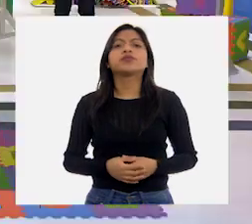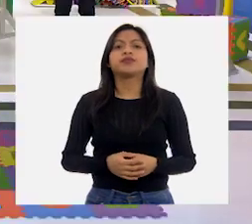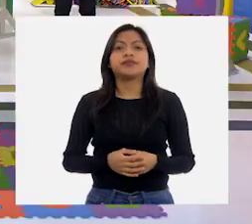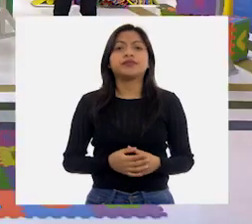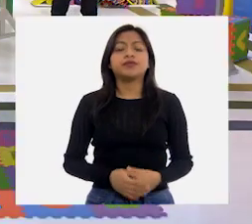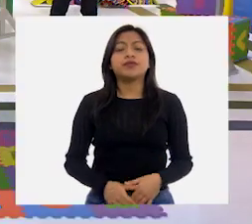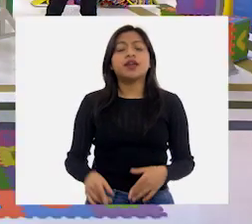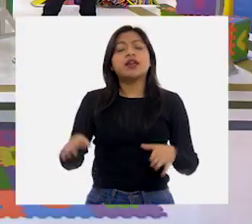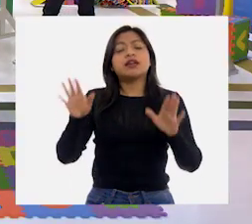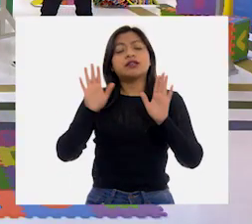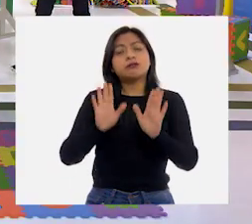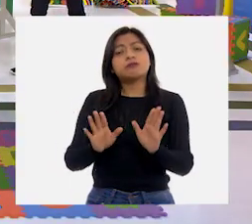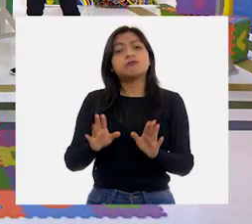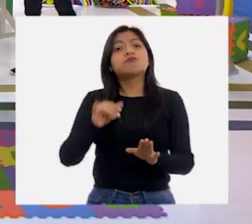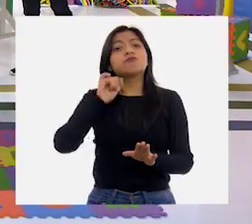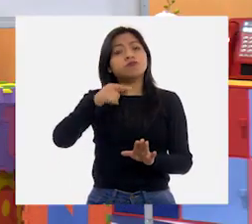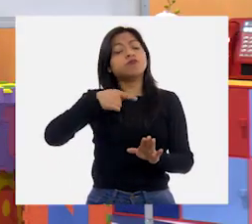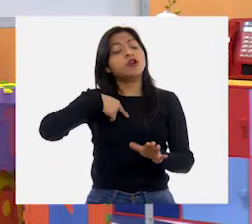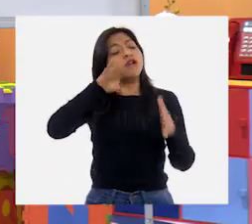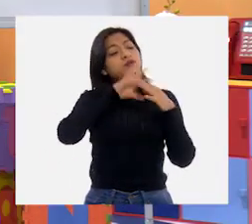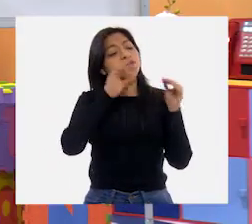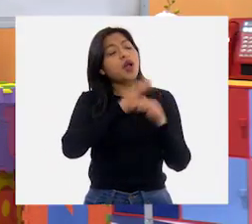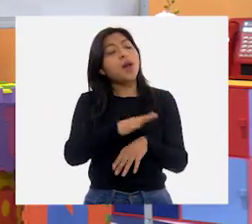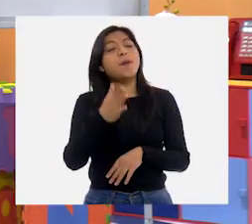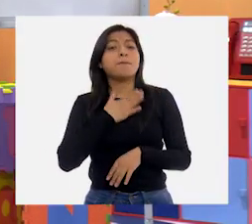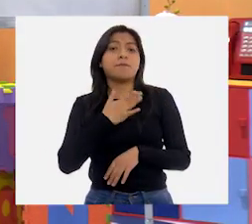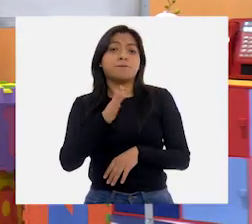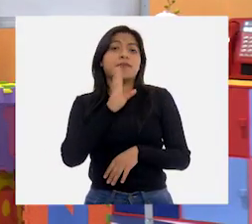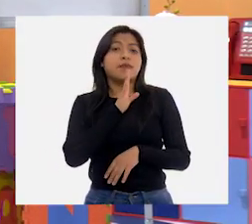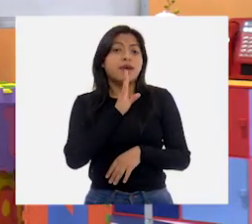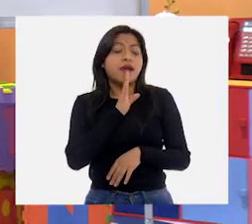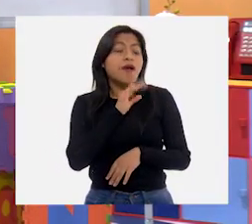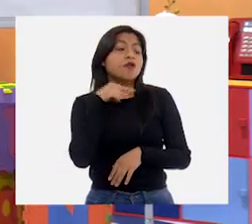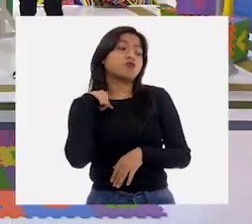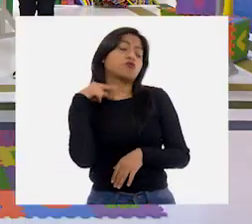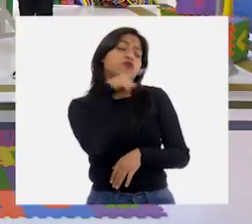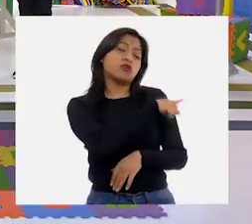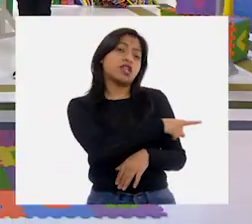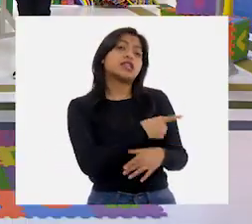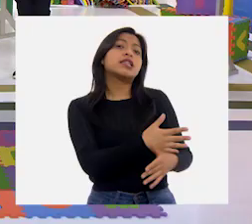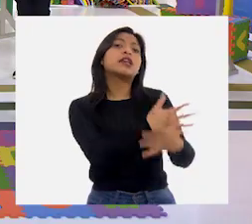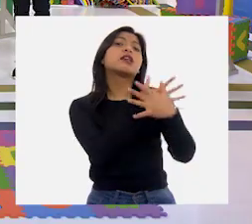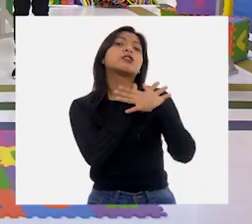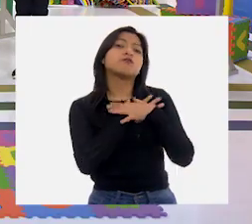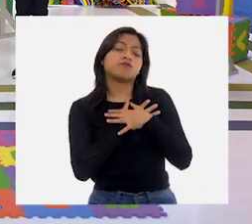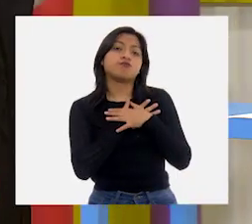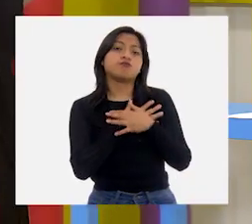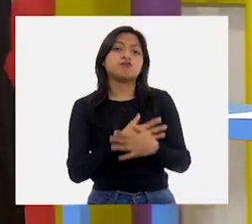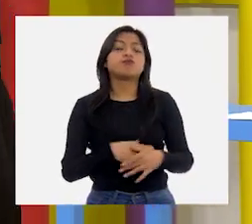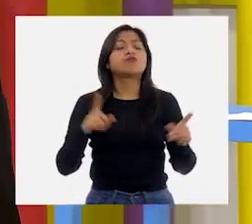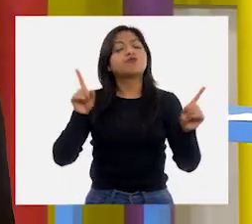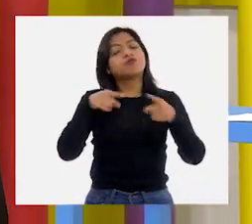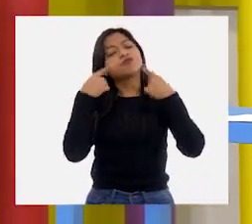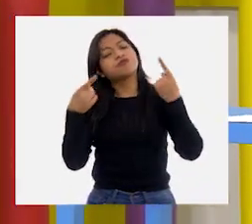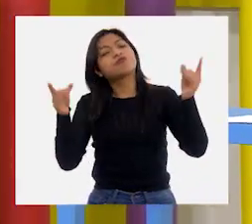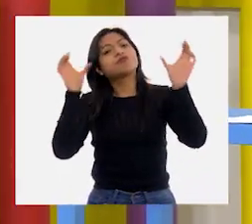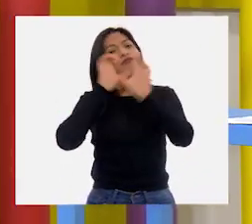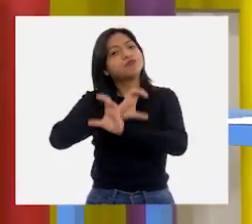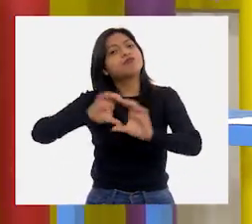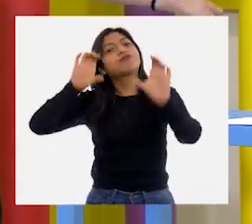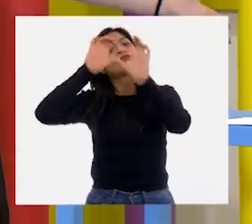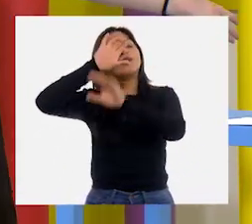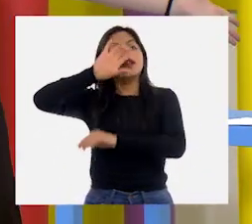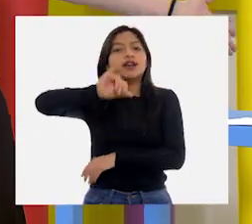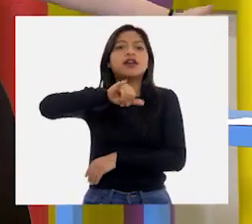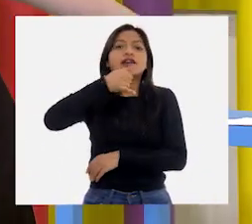tu bien, te dice tu madrecita, porque te ama. Ay, ay,